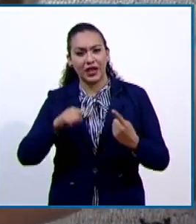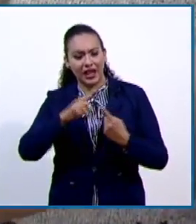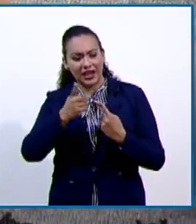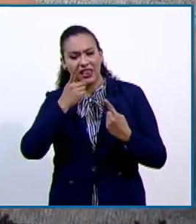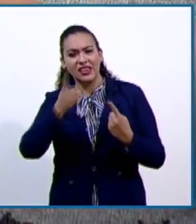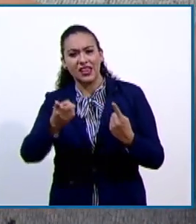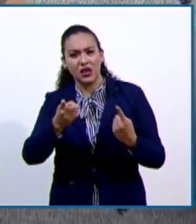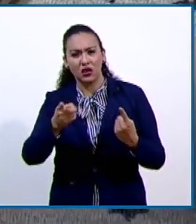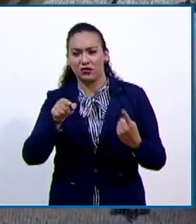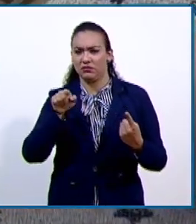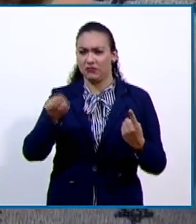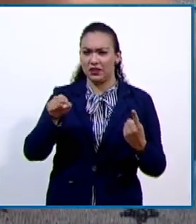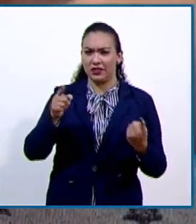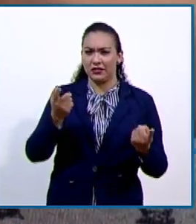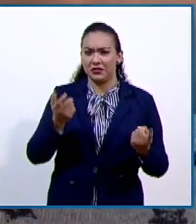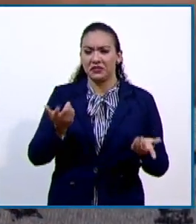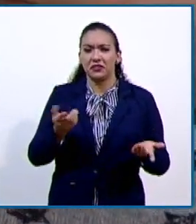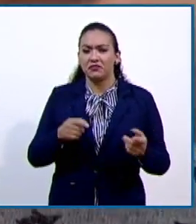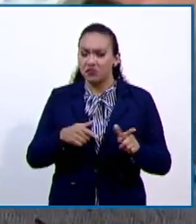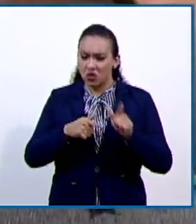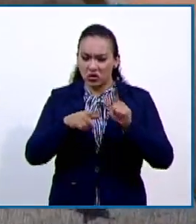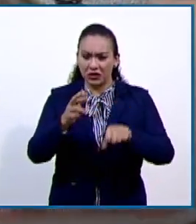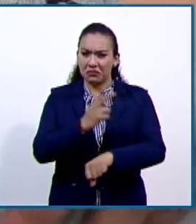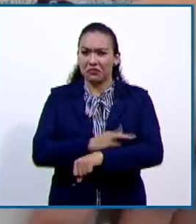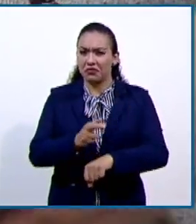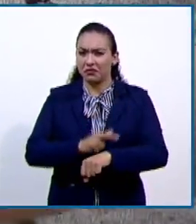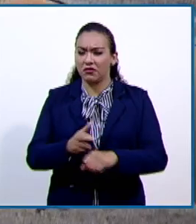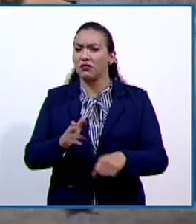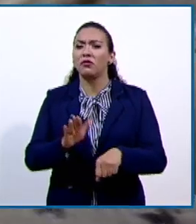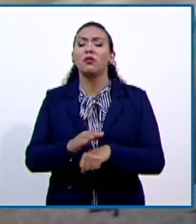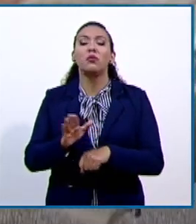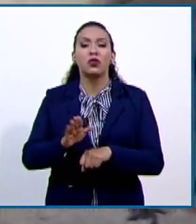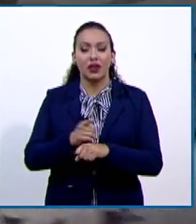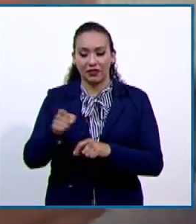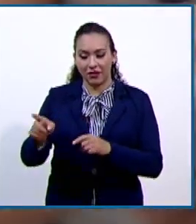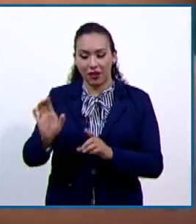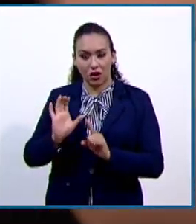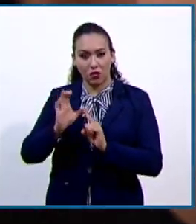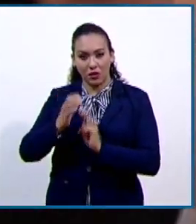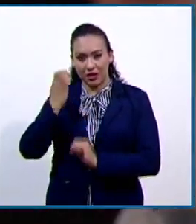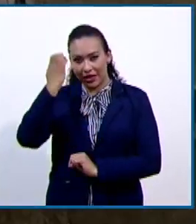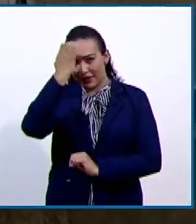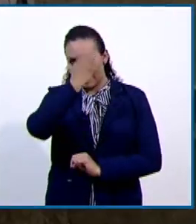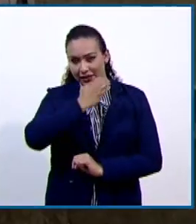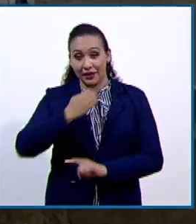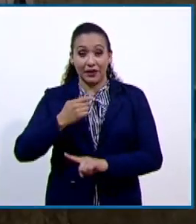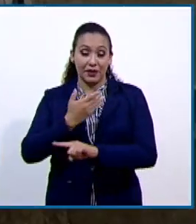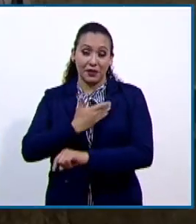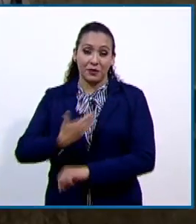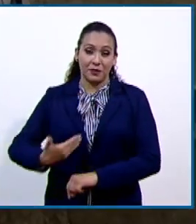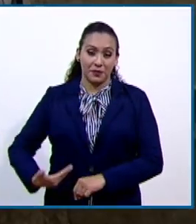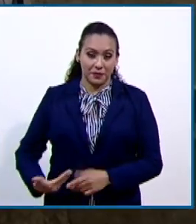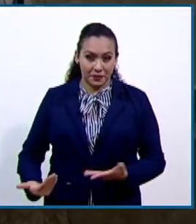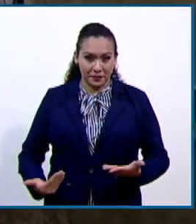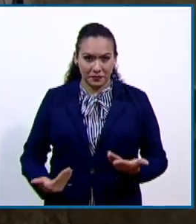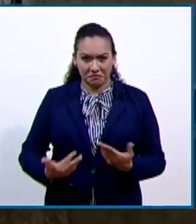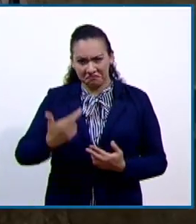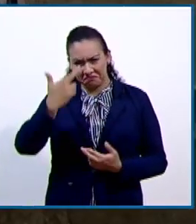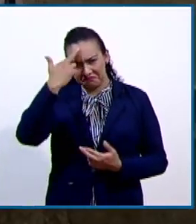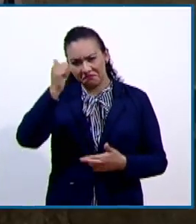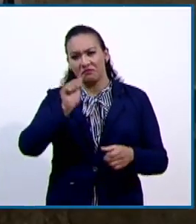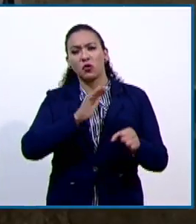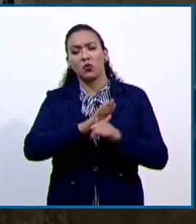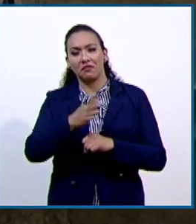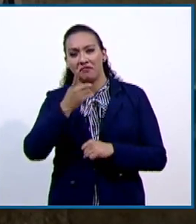su exclusión para seguir en dicho proceso por parte del Comité de Evaluación del Ejecutivo Federal, bajo el argumento de que